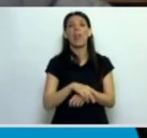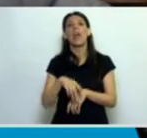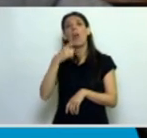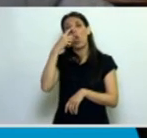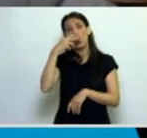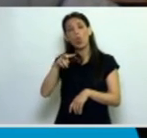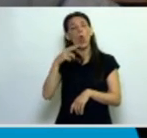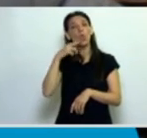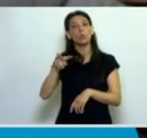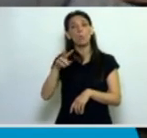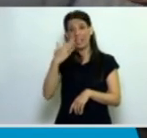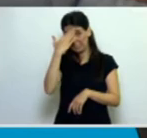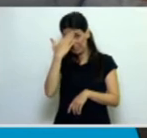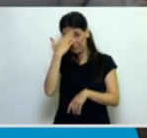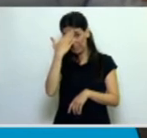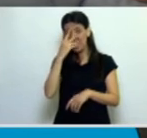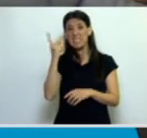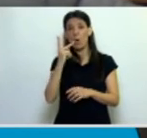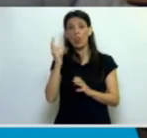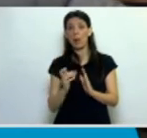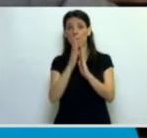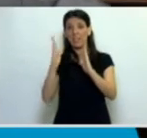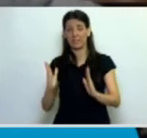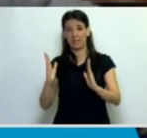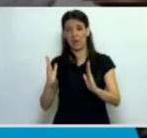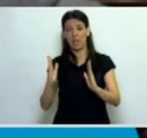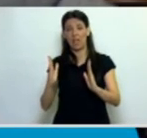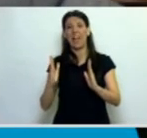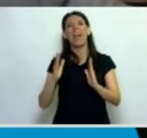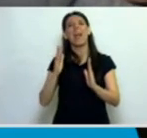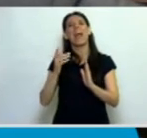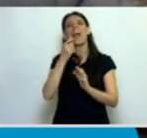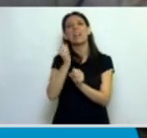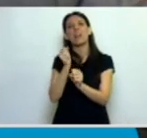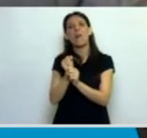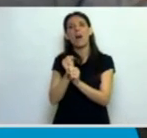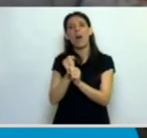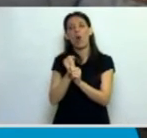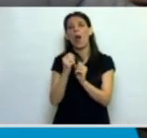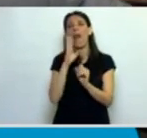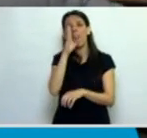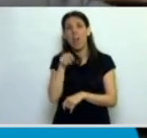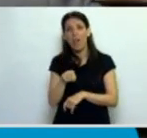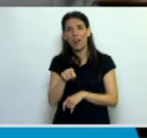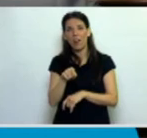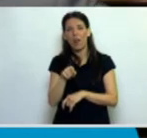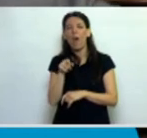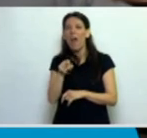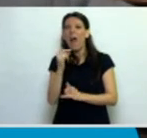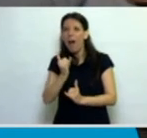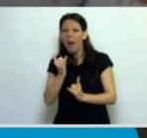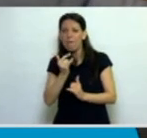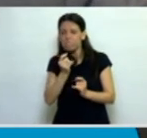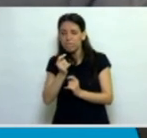de 2015 el empleo no registrado alcanzó el 33,1% de los trabajadores según las cifras